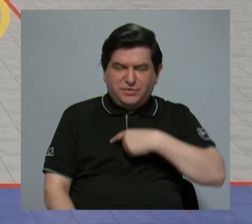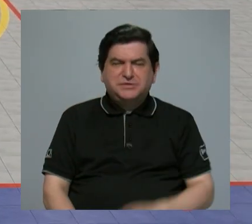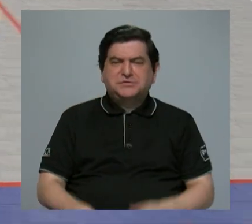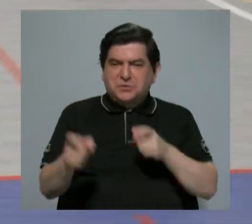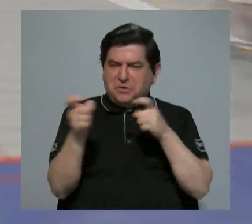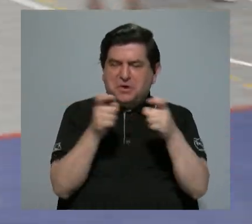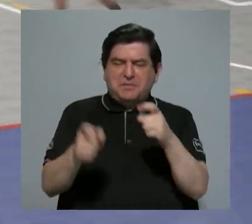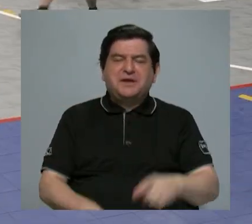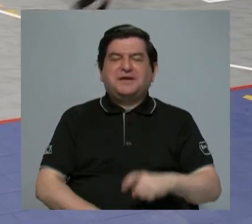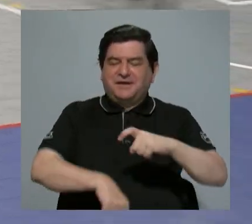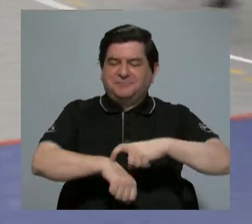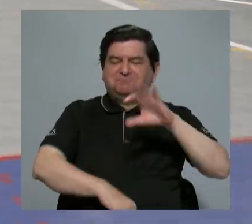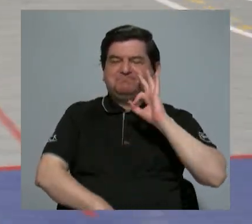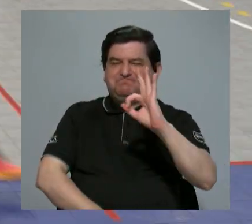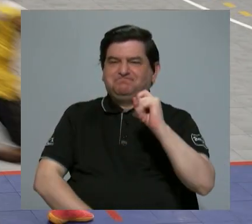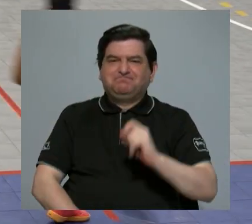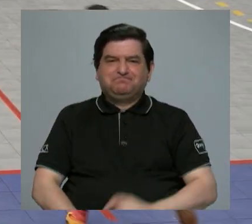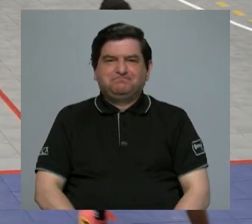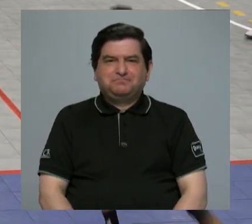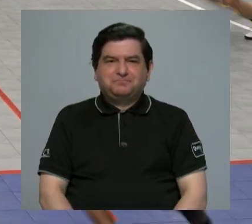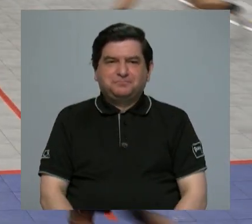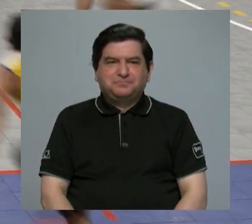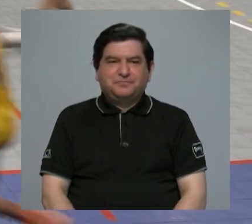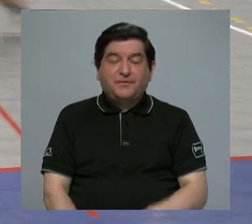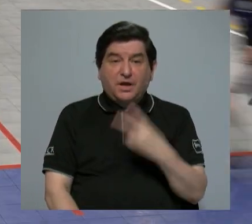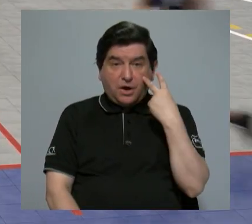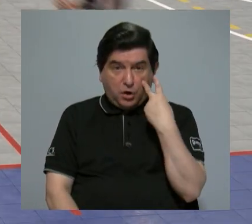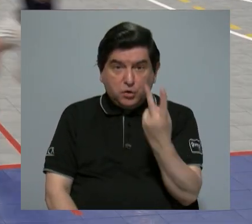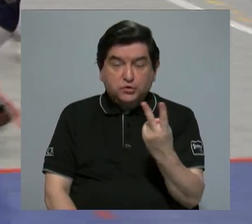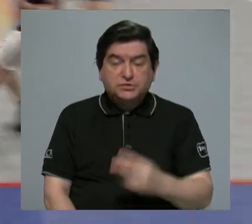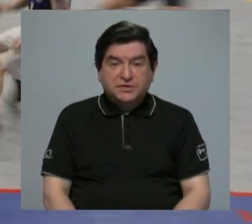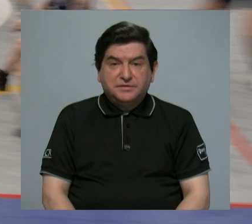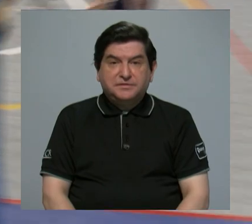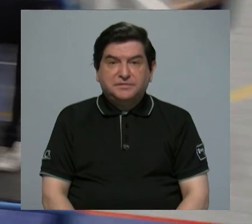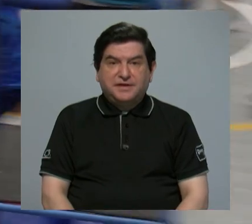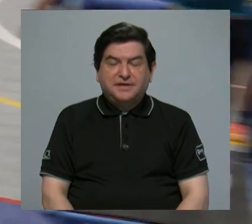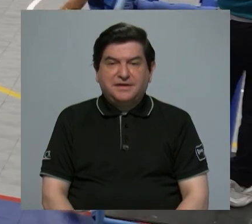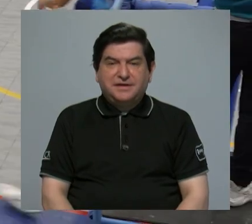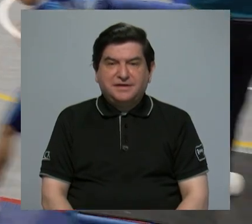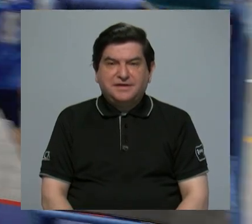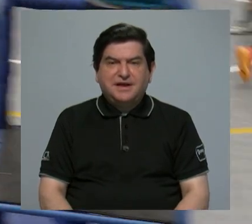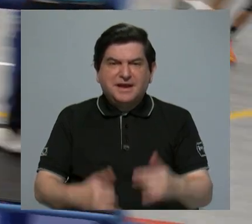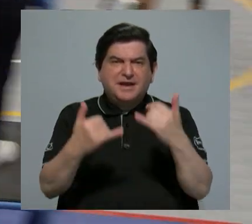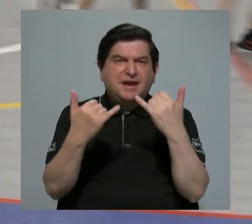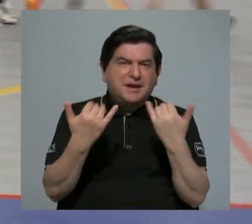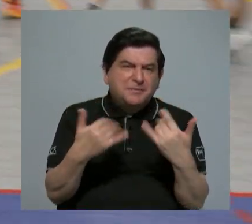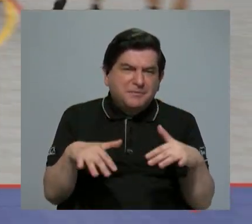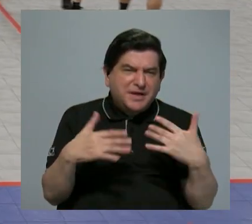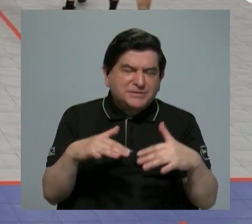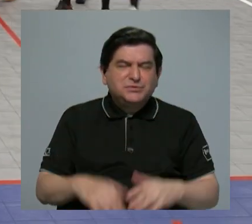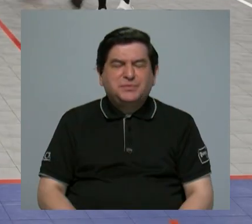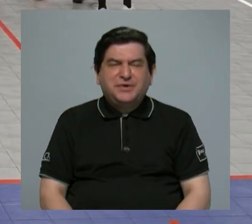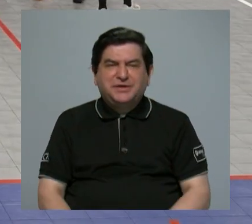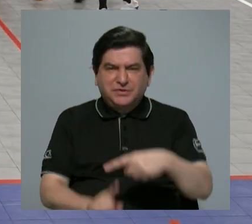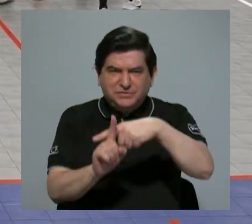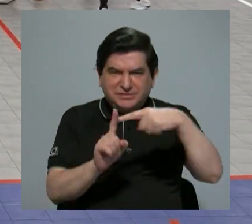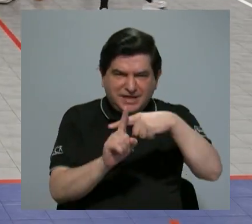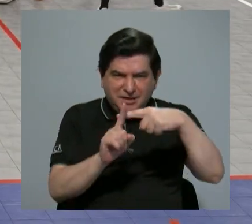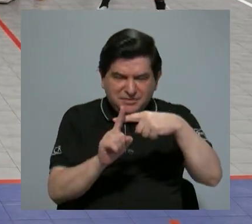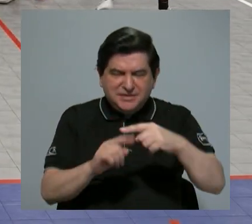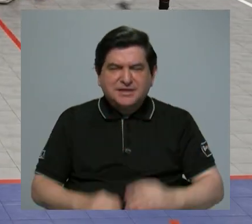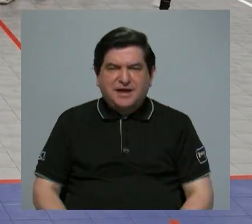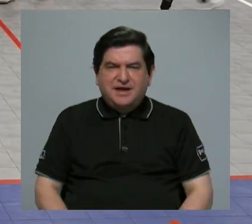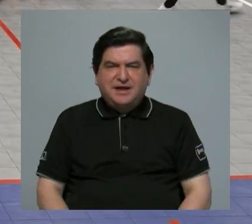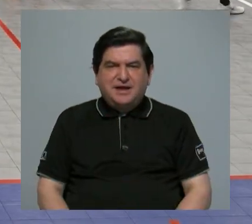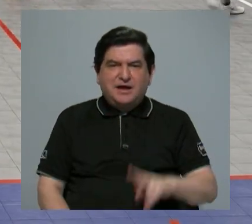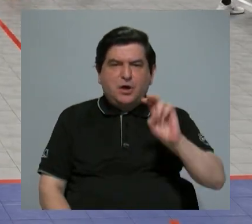y manejan muy bien esos tiempos, ¿verdad? Ahí veíamos precisamente lo que usted decía, profe, que a medio set fue donde se empezó a